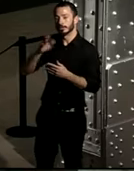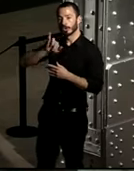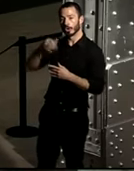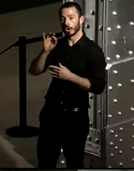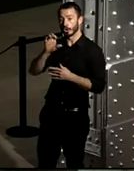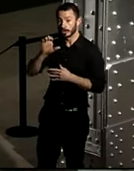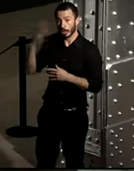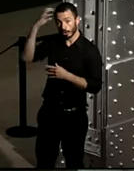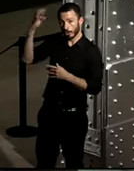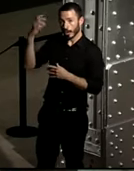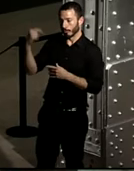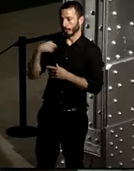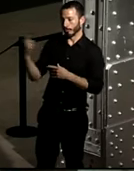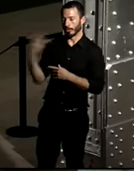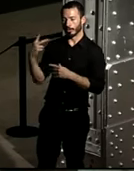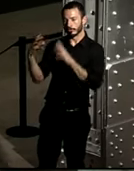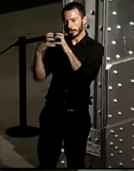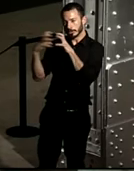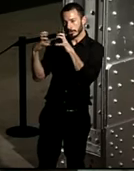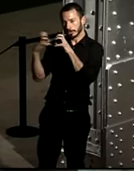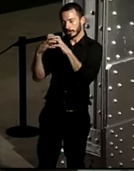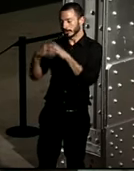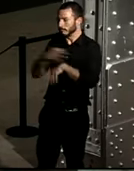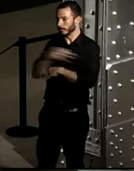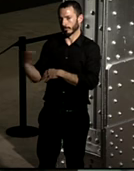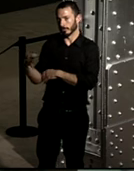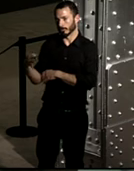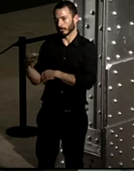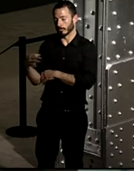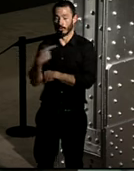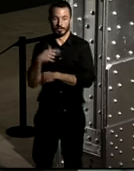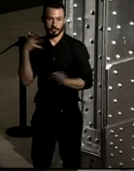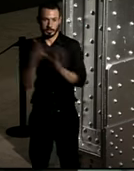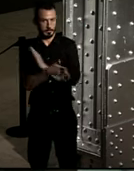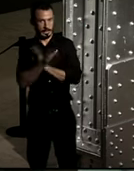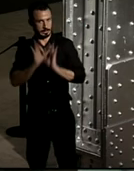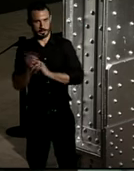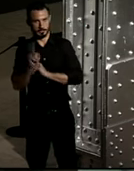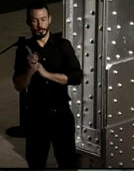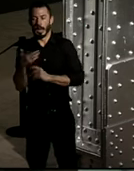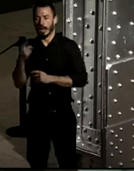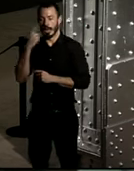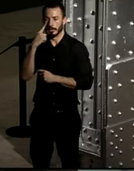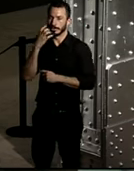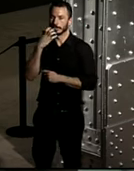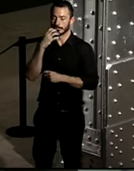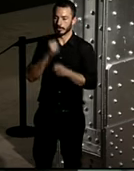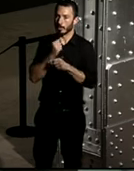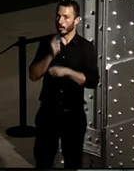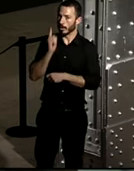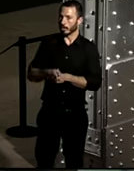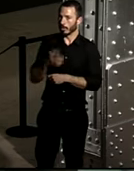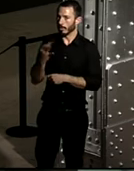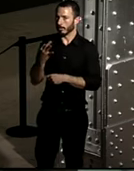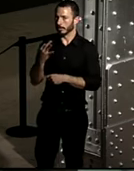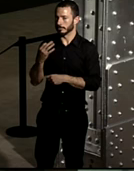entendido prácticamente sin palabras. Eso no pasa siempre, evidentemente. Bueno, como director, tu trabajo consiste también en